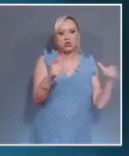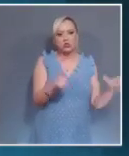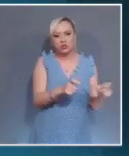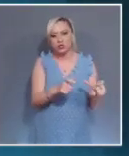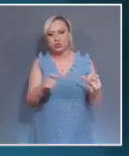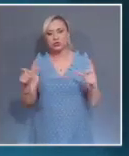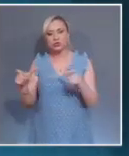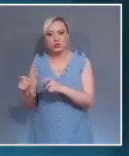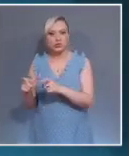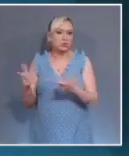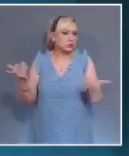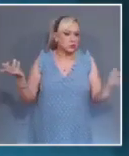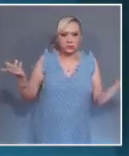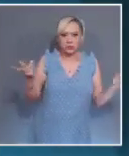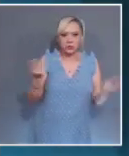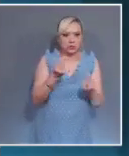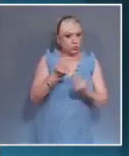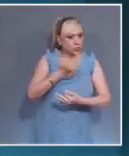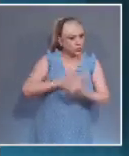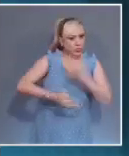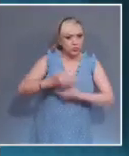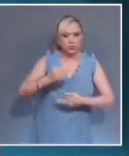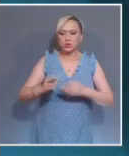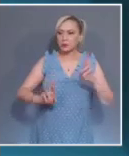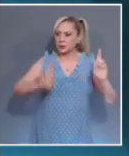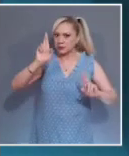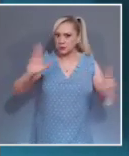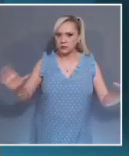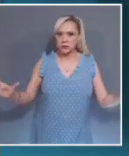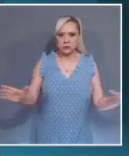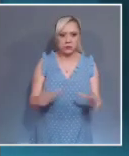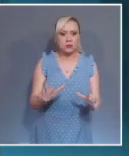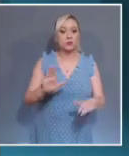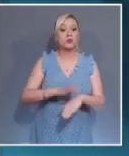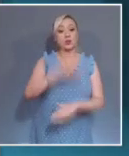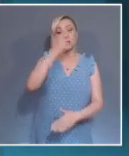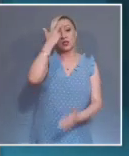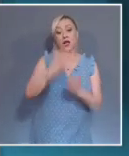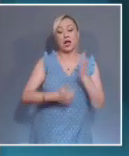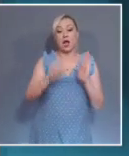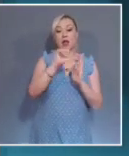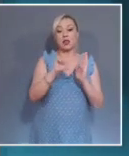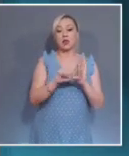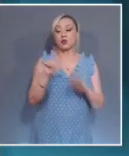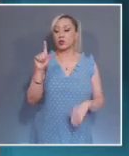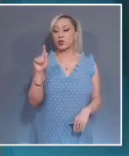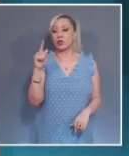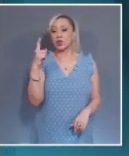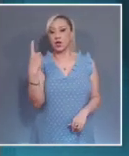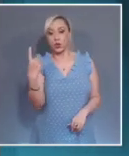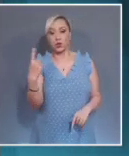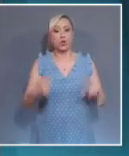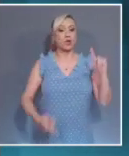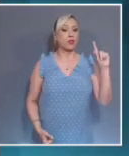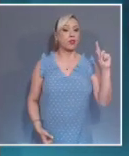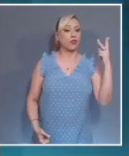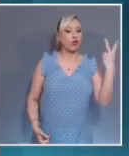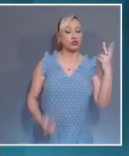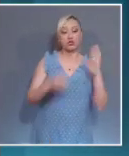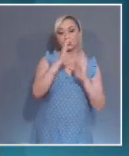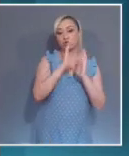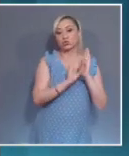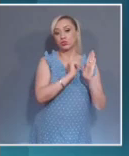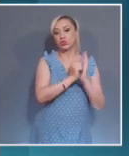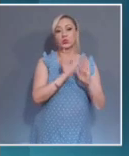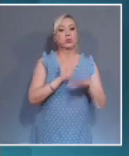el decreto fue porque se violaron los artículos 71 y 72 de la Carta Magna, pues la iniciativa no cumplió los